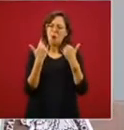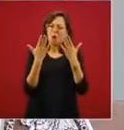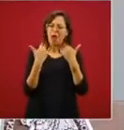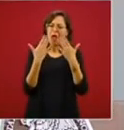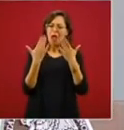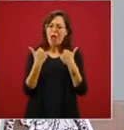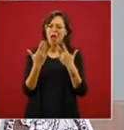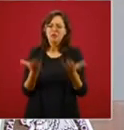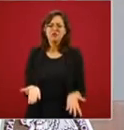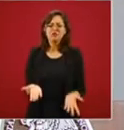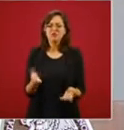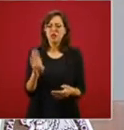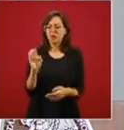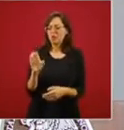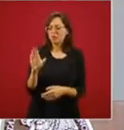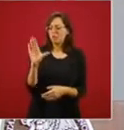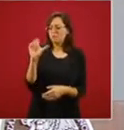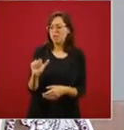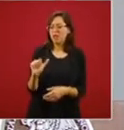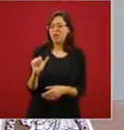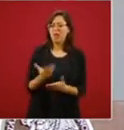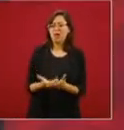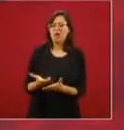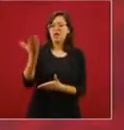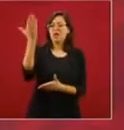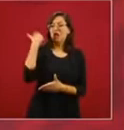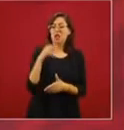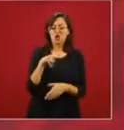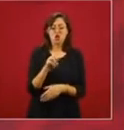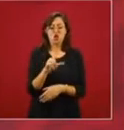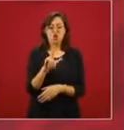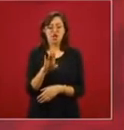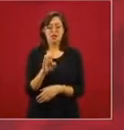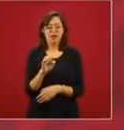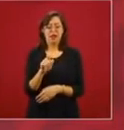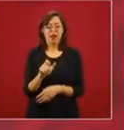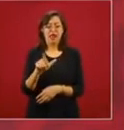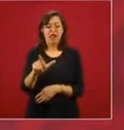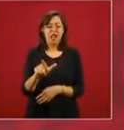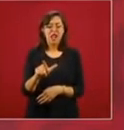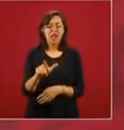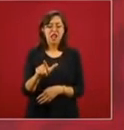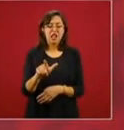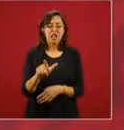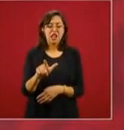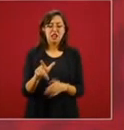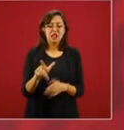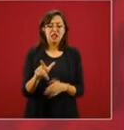las becas las hayan dado en la época del neoliberalismo,